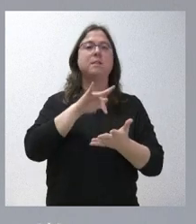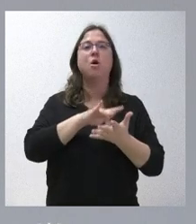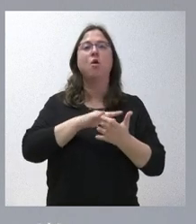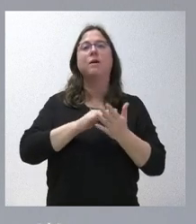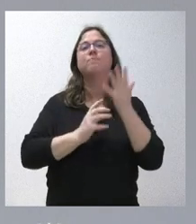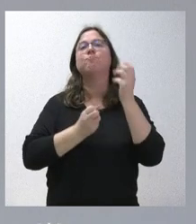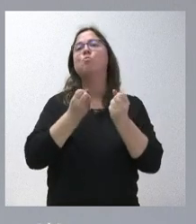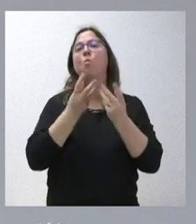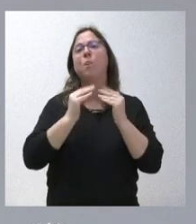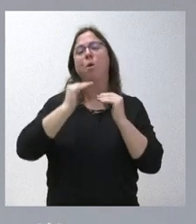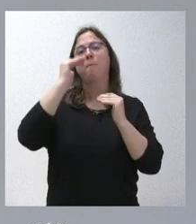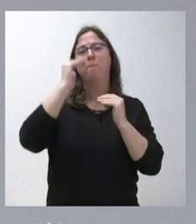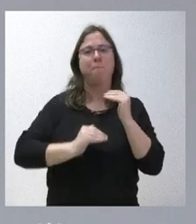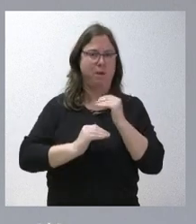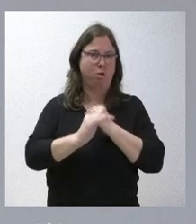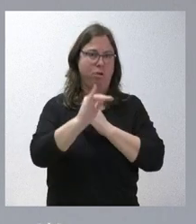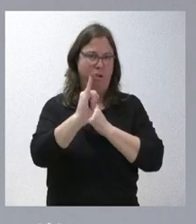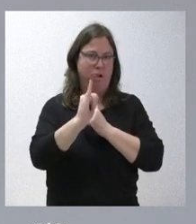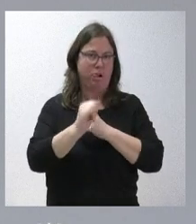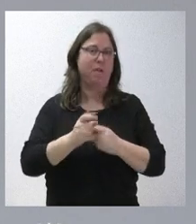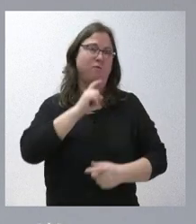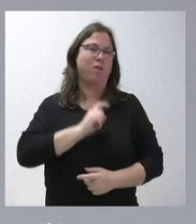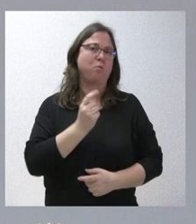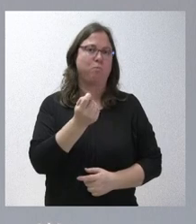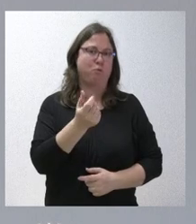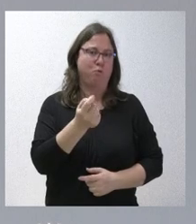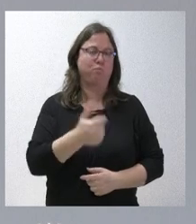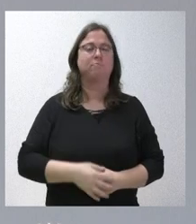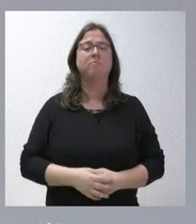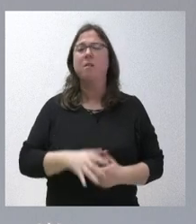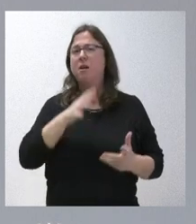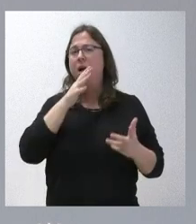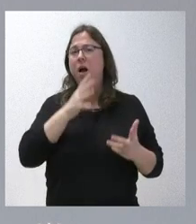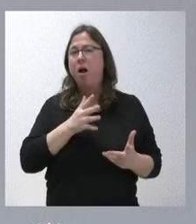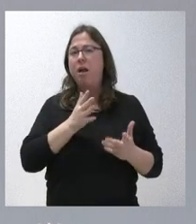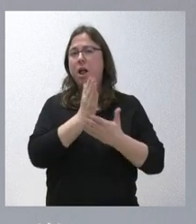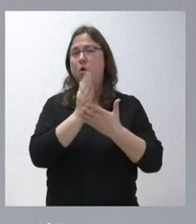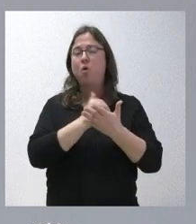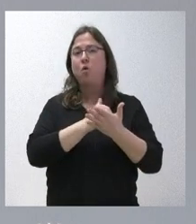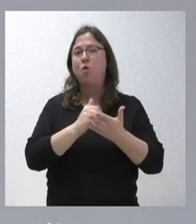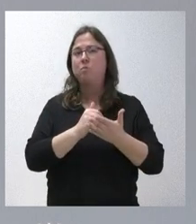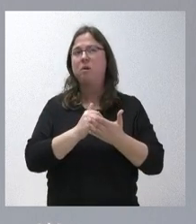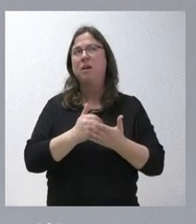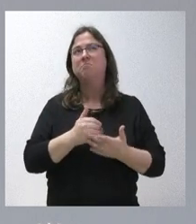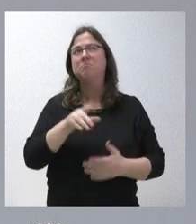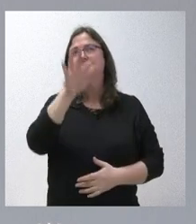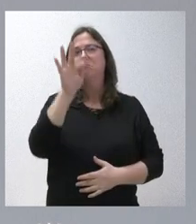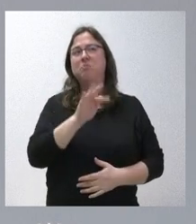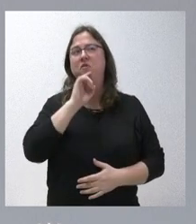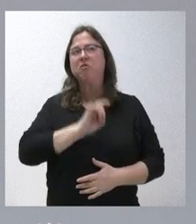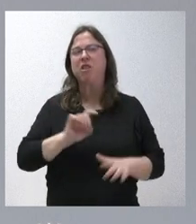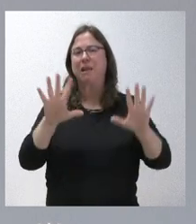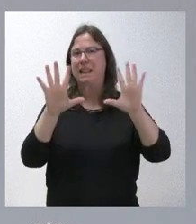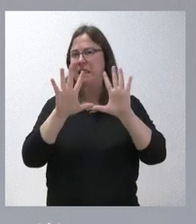número de estos entes instrumentales tenemos Me parece que ahora en la actualidad la comunidad Autónoma tiene unas 10 fundaciones o